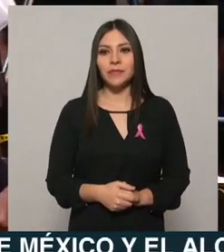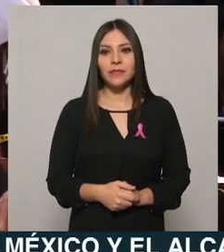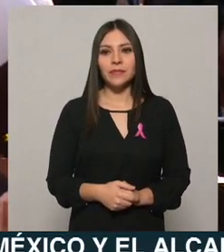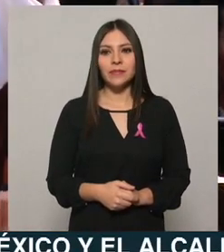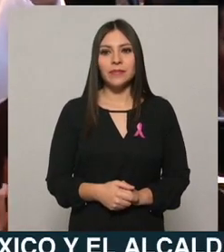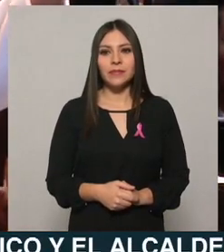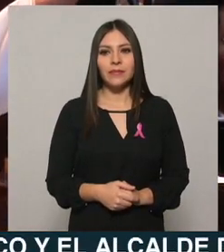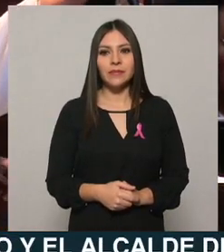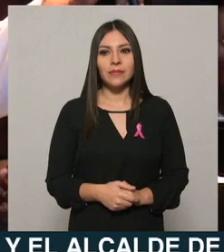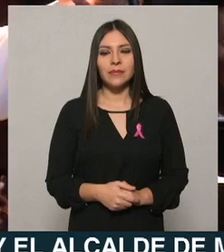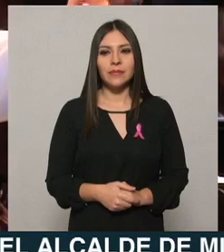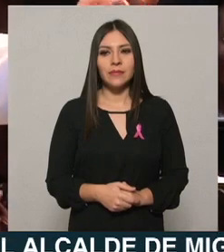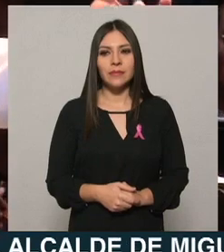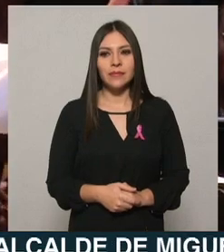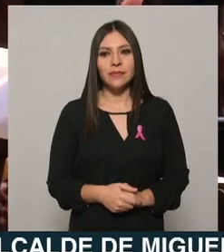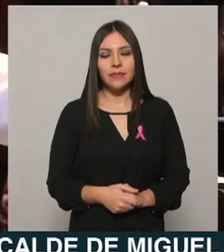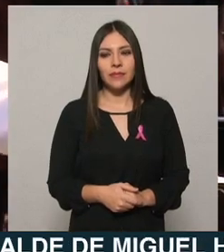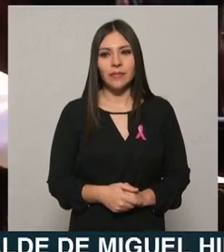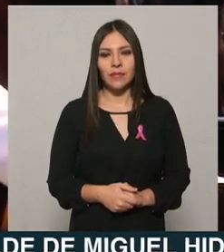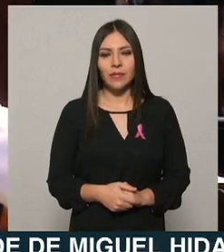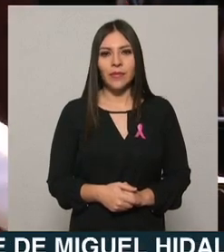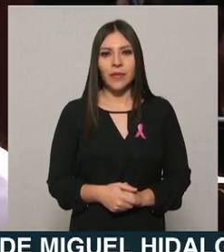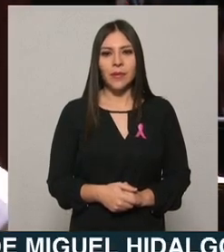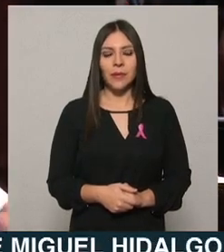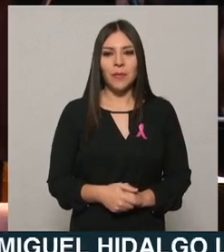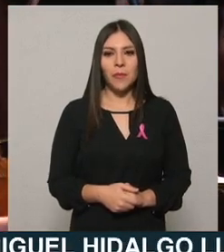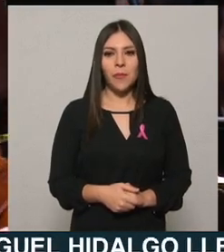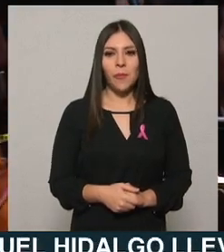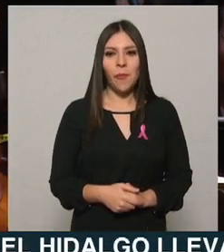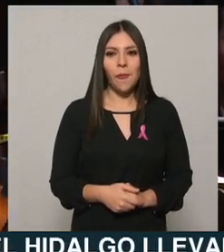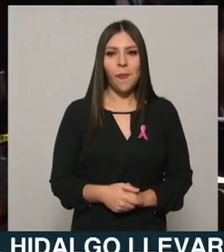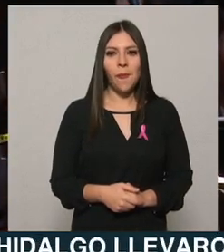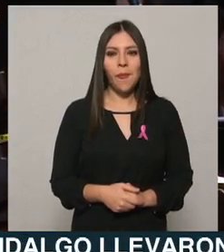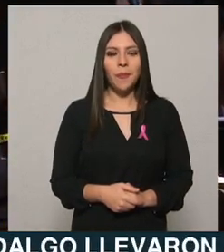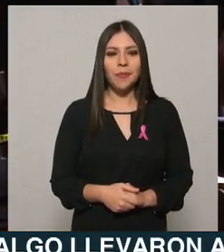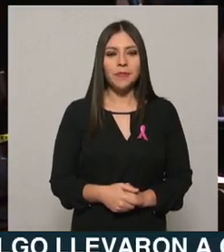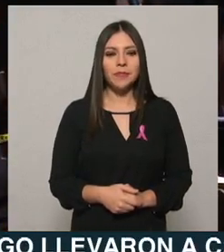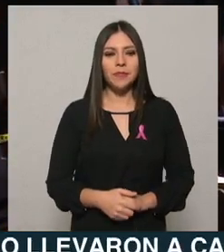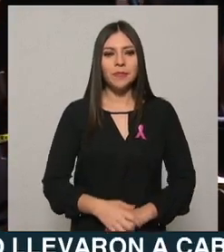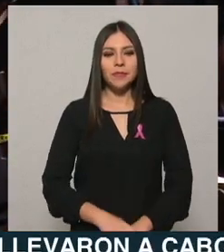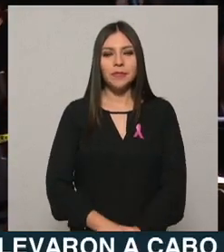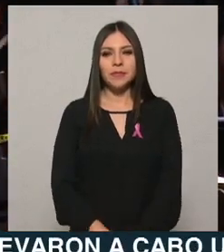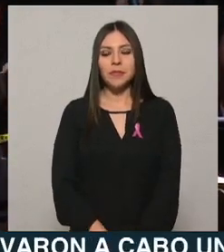Que envuelve a quien lo toma, Gavilano,